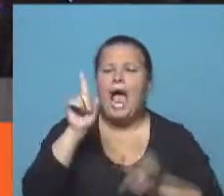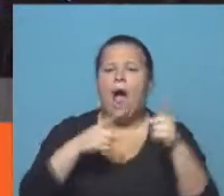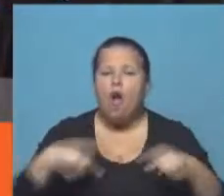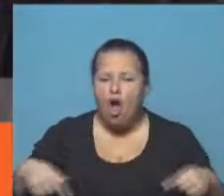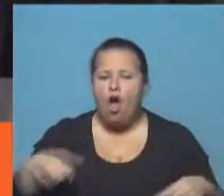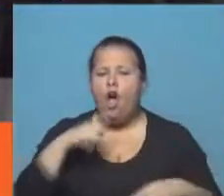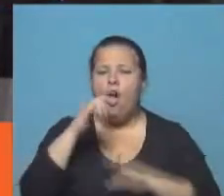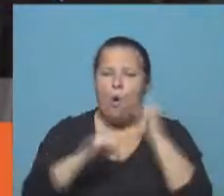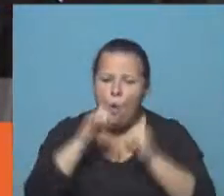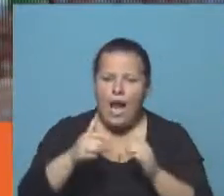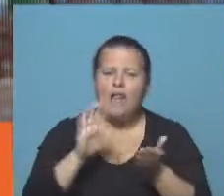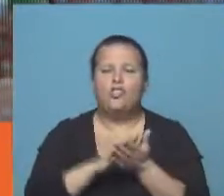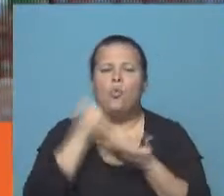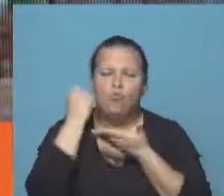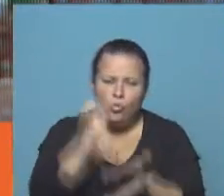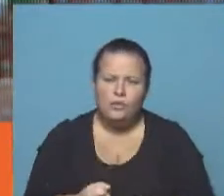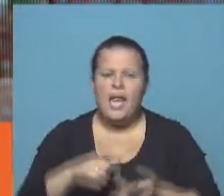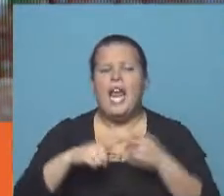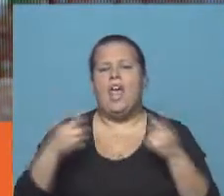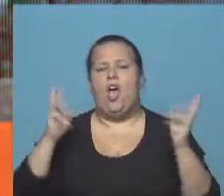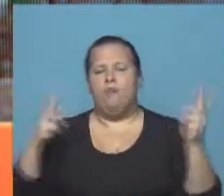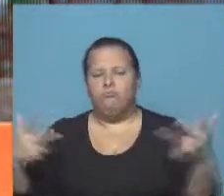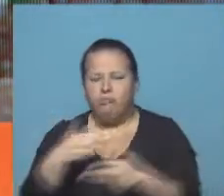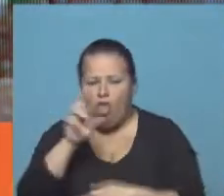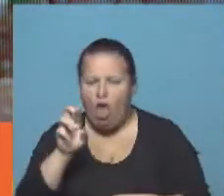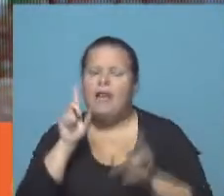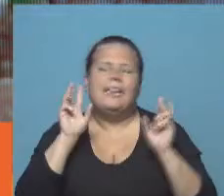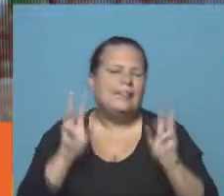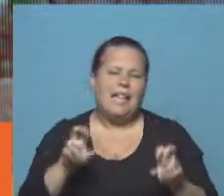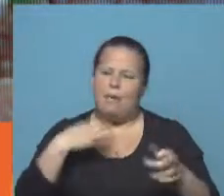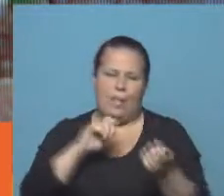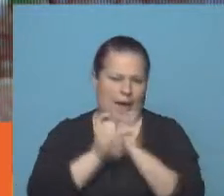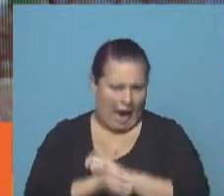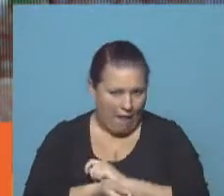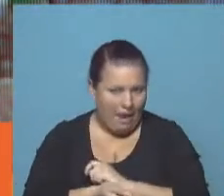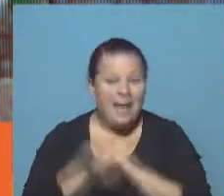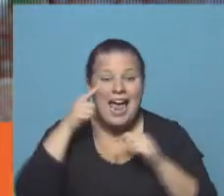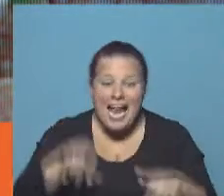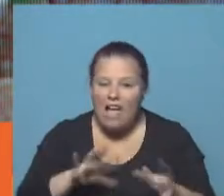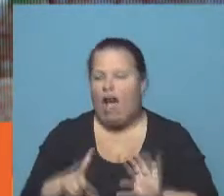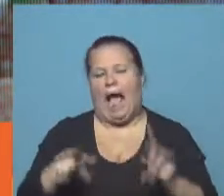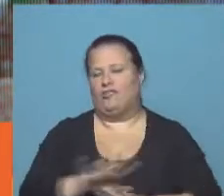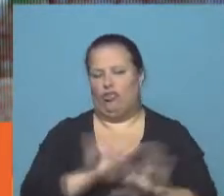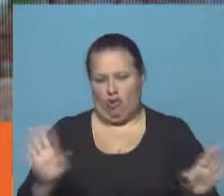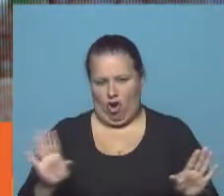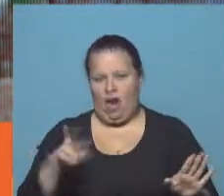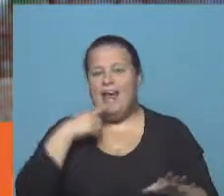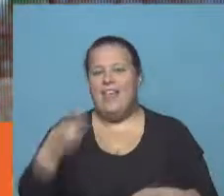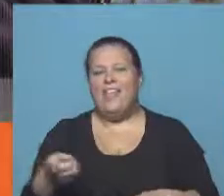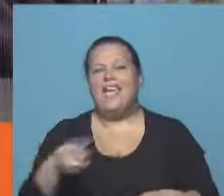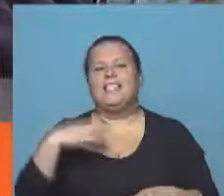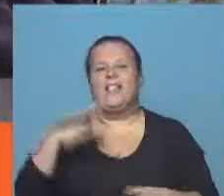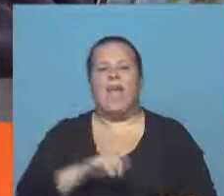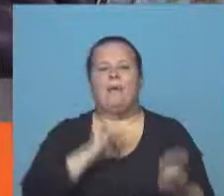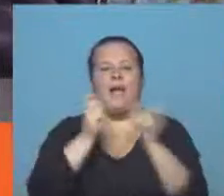que está repasando, el tema de los subsidios, el tema de las restricciones cambiarias, eran cuestiones a corregir. Me parece que estas no eran las formas. Digo, esto que marca de que tuvo